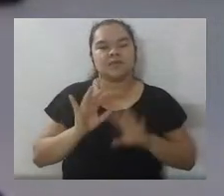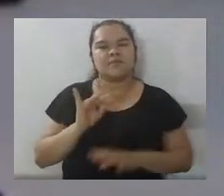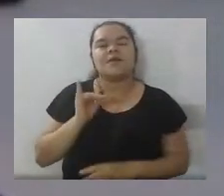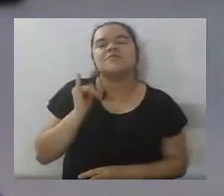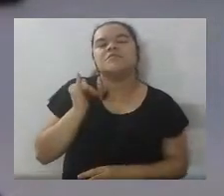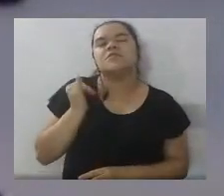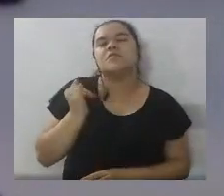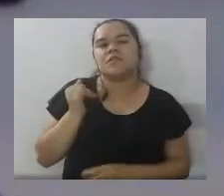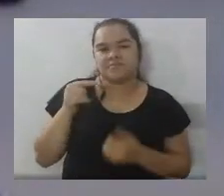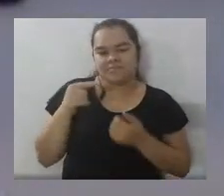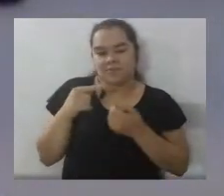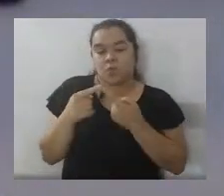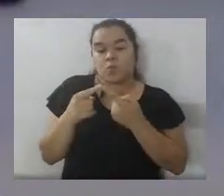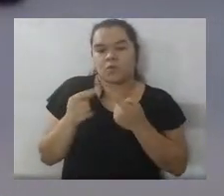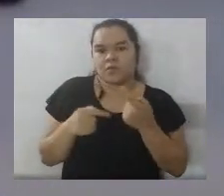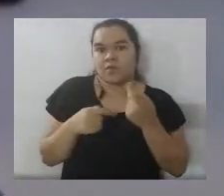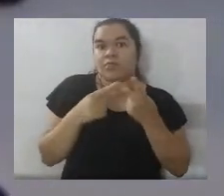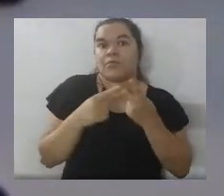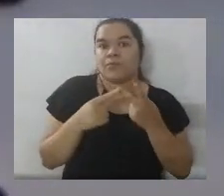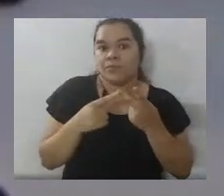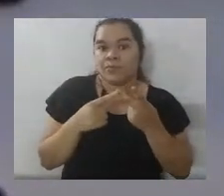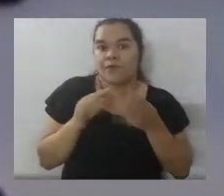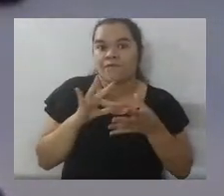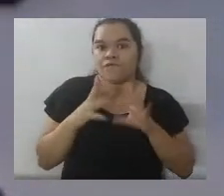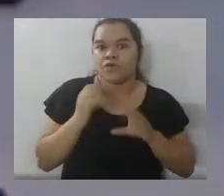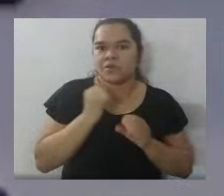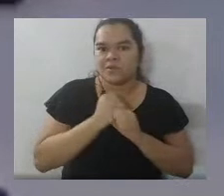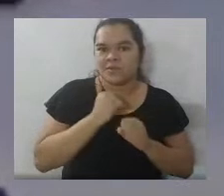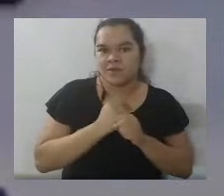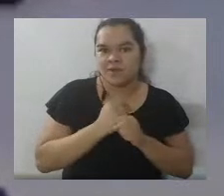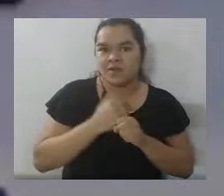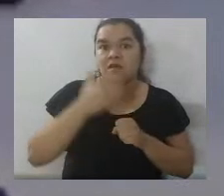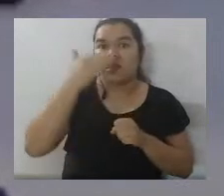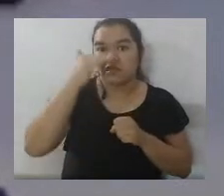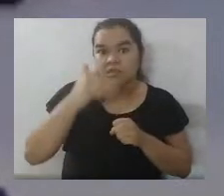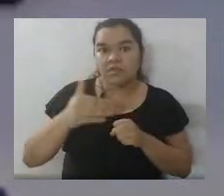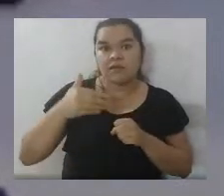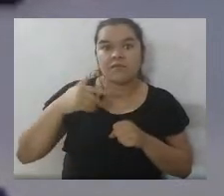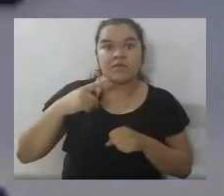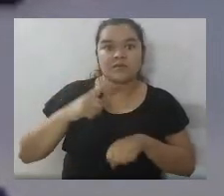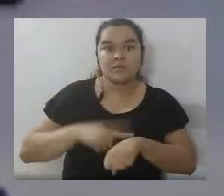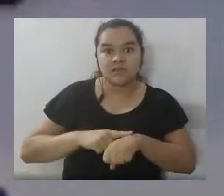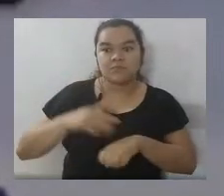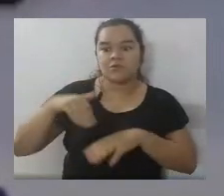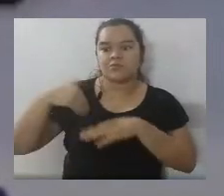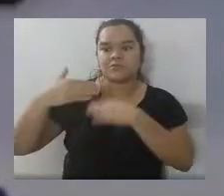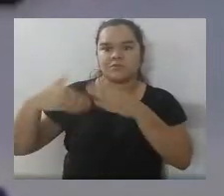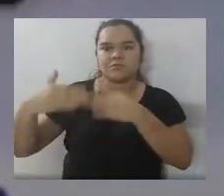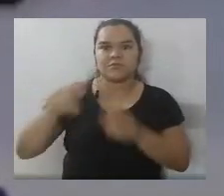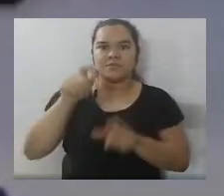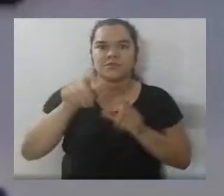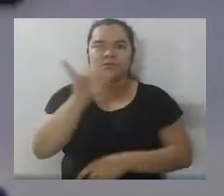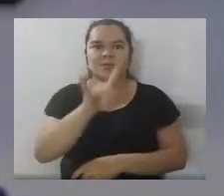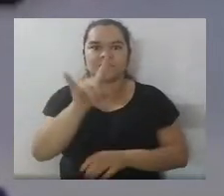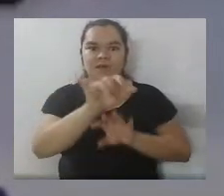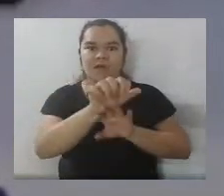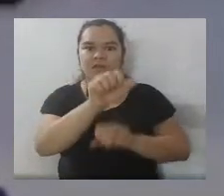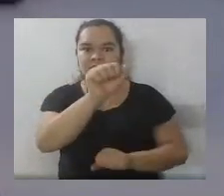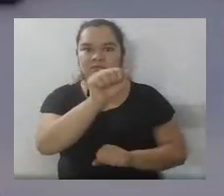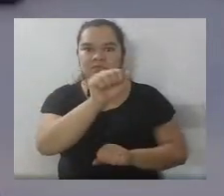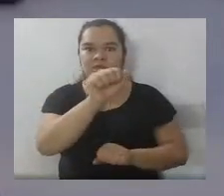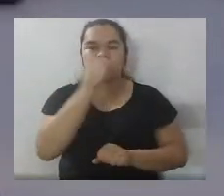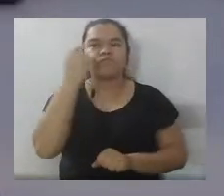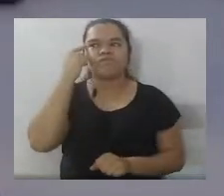el devenir y con el transcurso de la vida, las personas y sobre todo los graduados universitarios tenemos